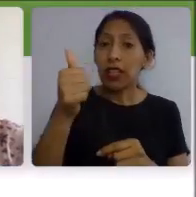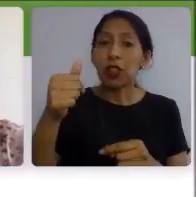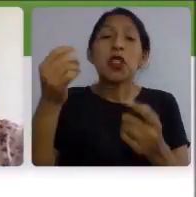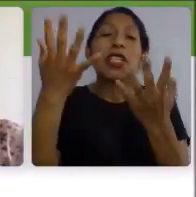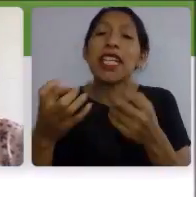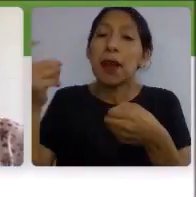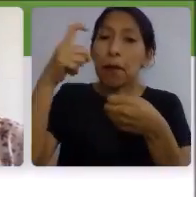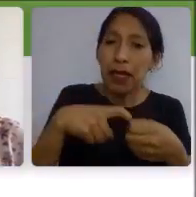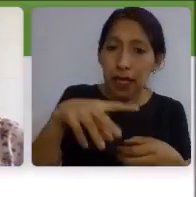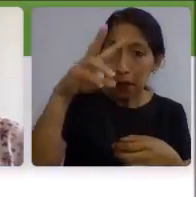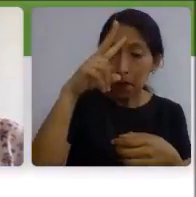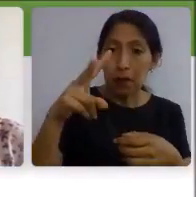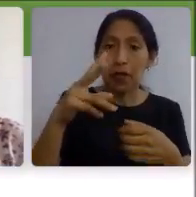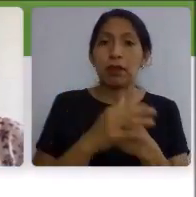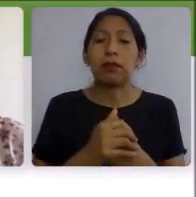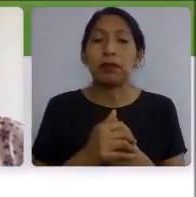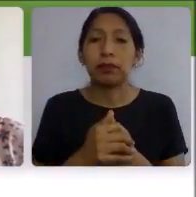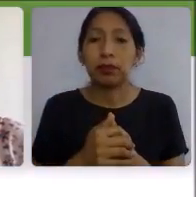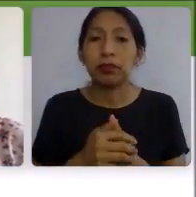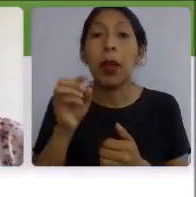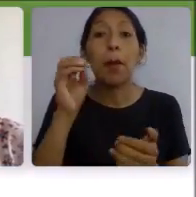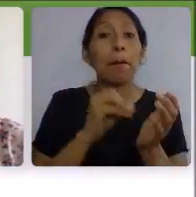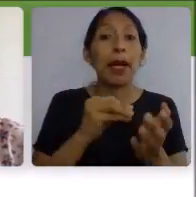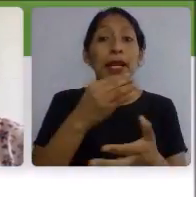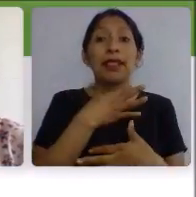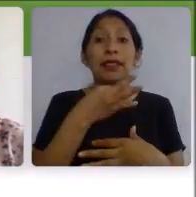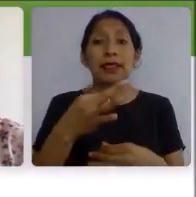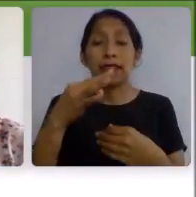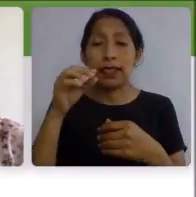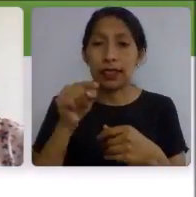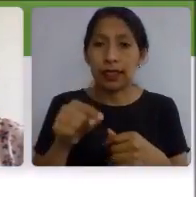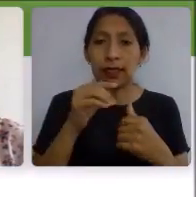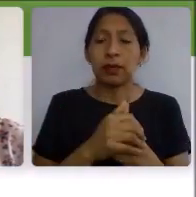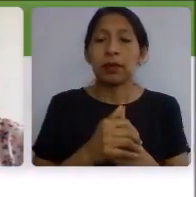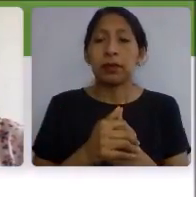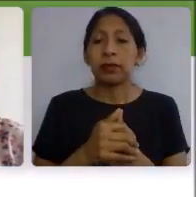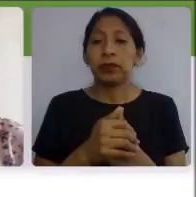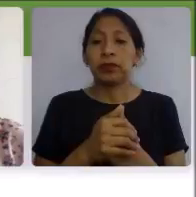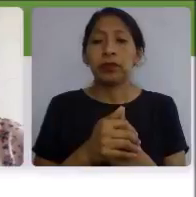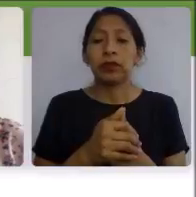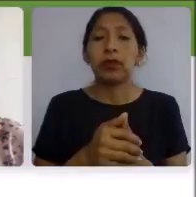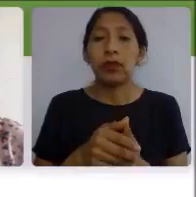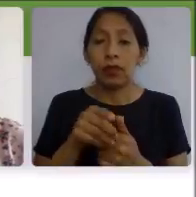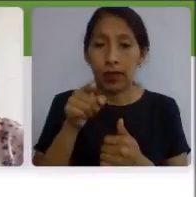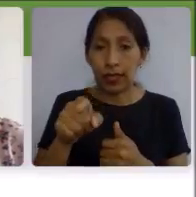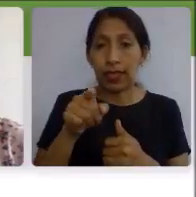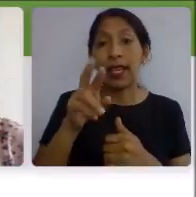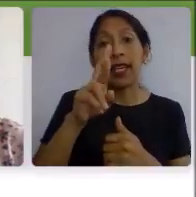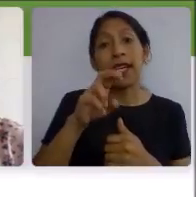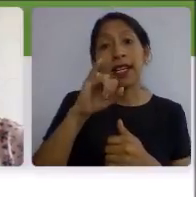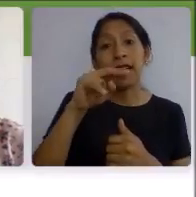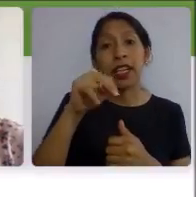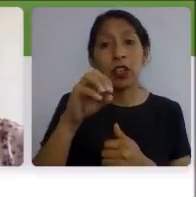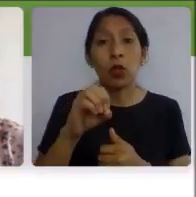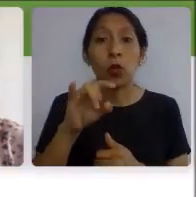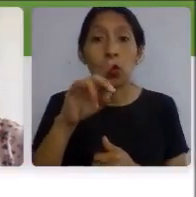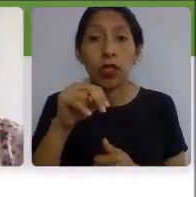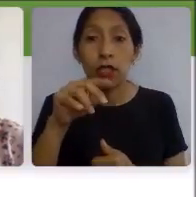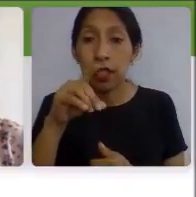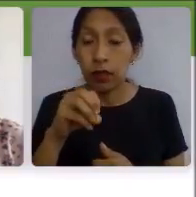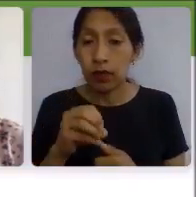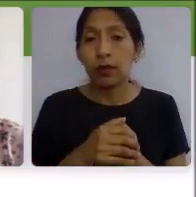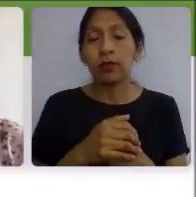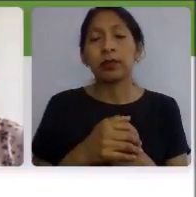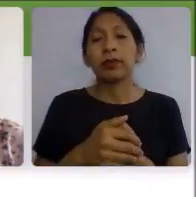nuestra. Entonces, les interesa mucho esto. Es un aspecto muy diferenciador que tiene Reino Unido con nosotros.